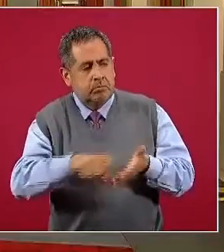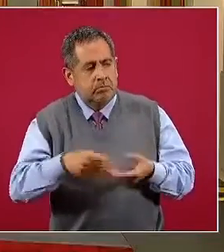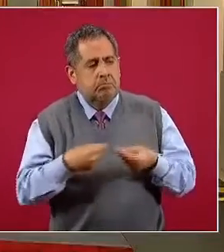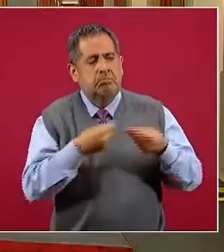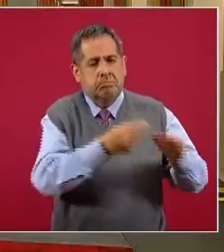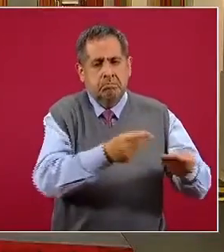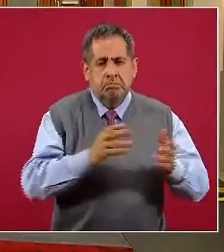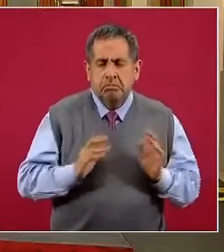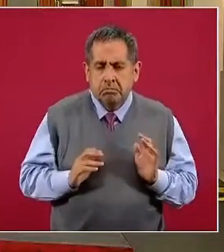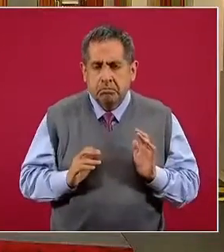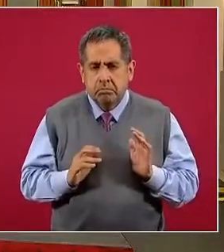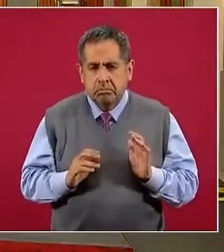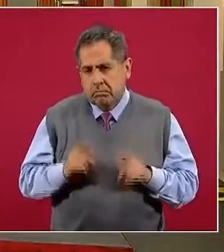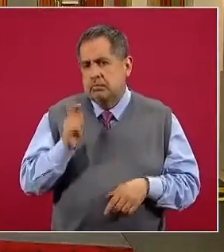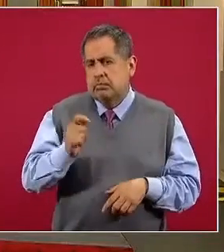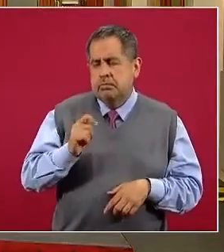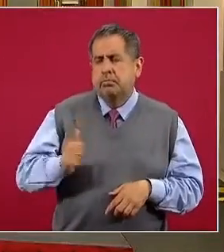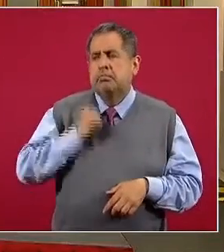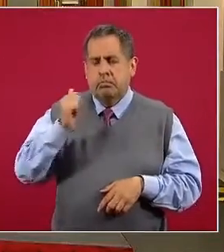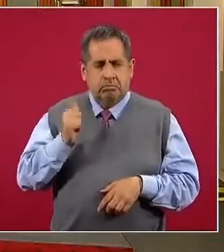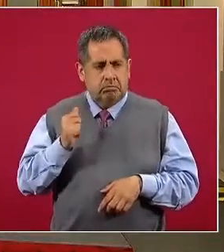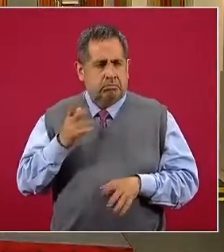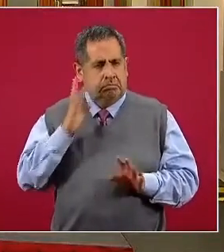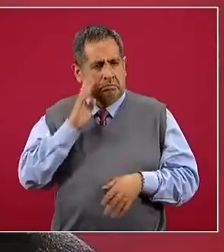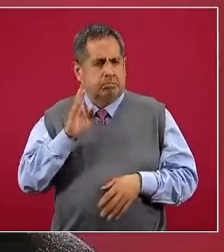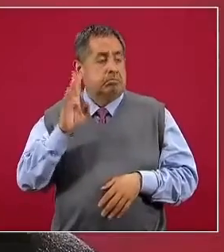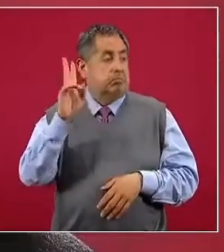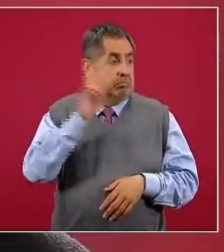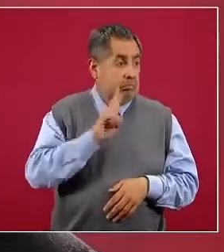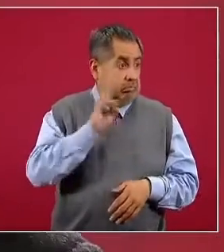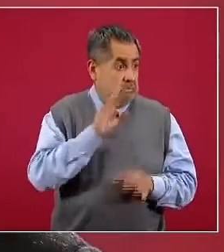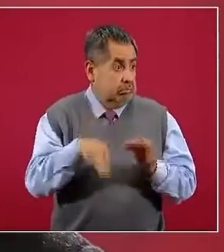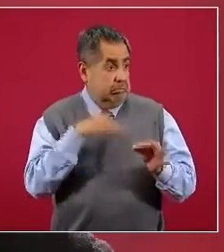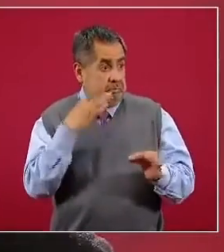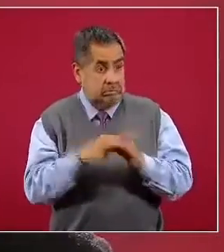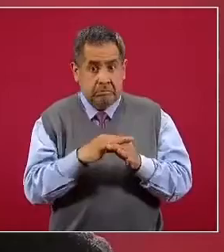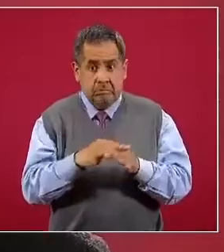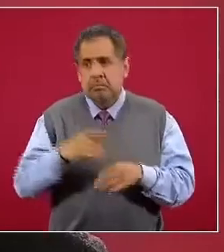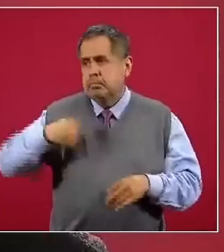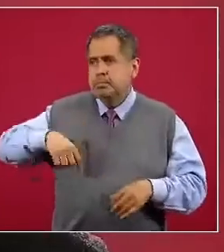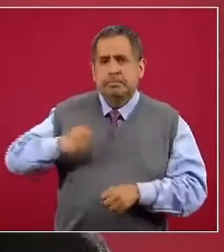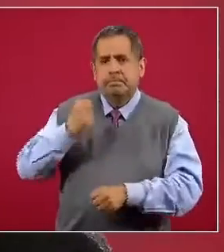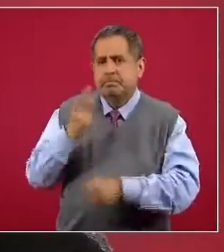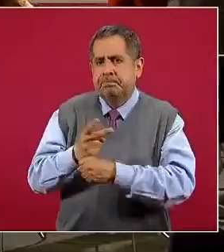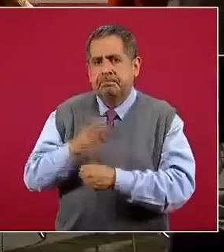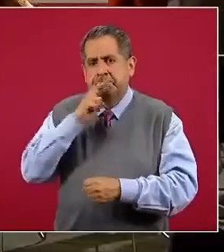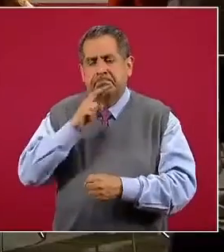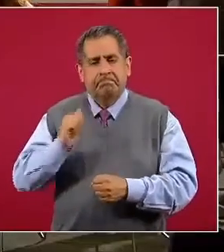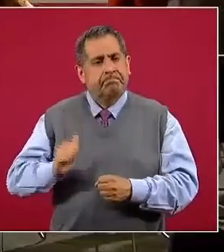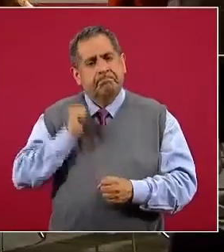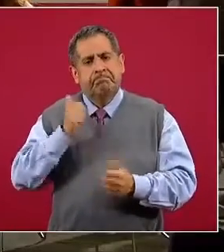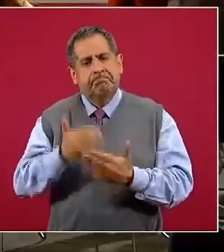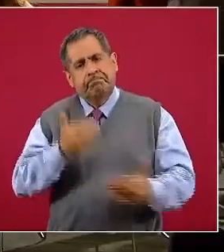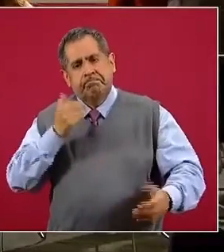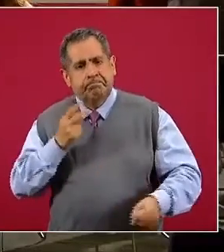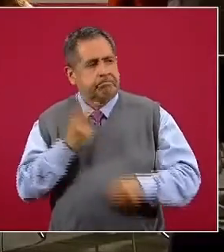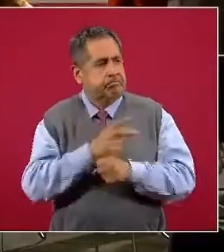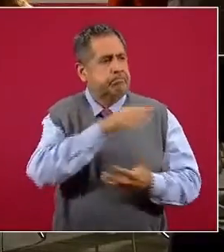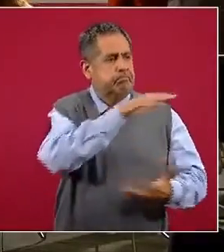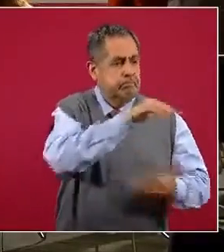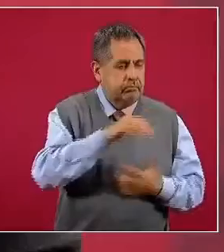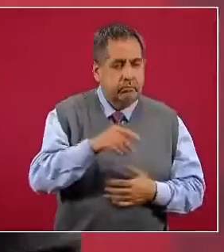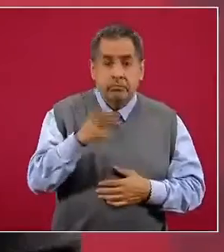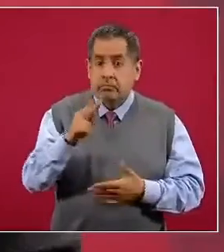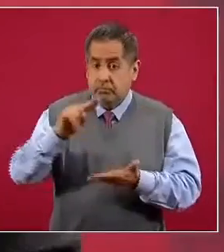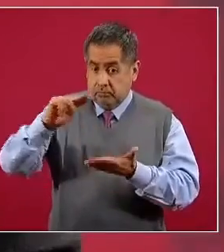vacunas que nos ha dado la ventaja de tener la posibilidad de un acceso oportuno, pero no se han firmado